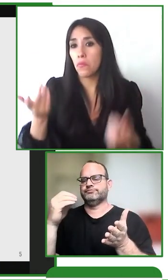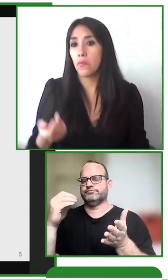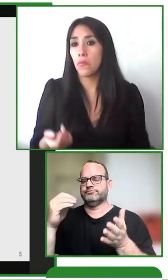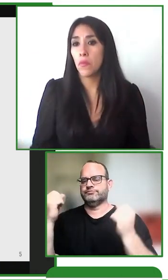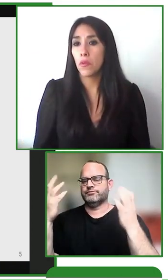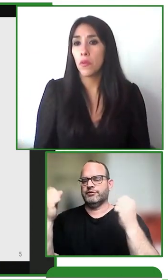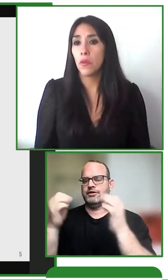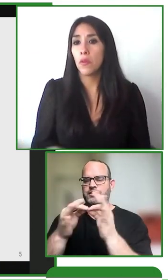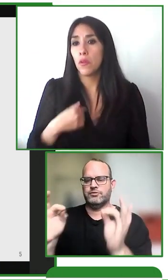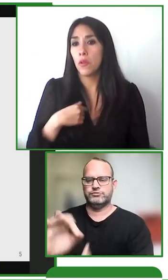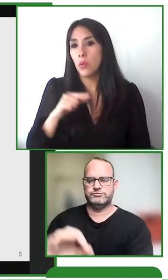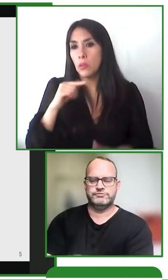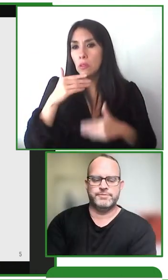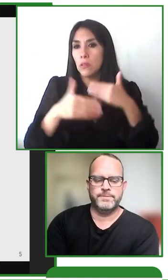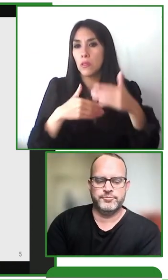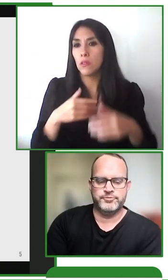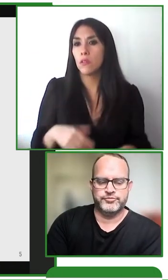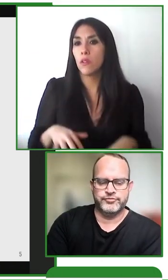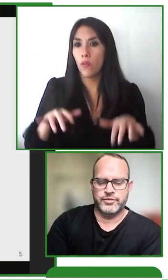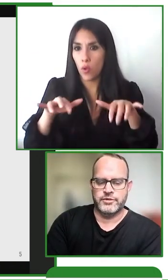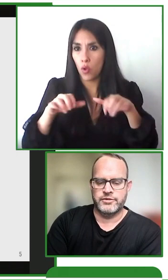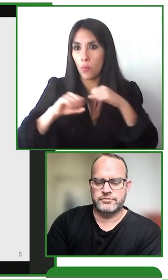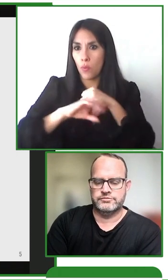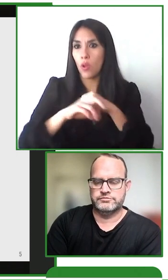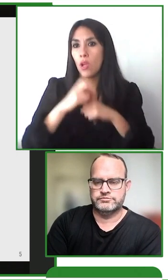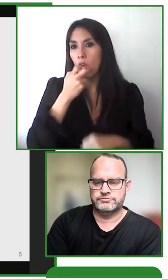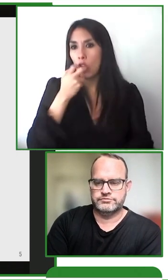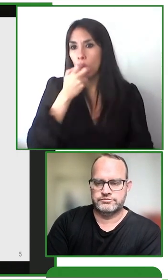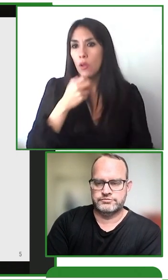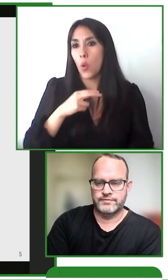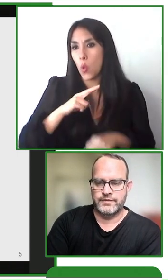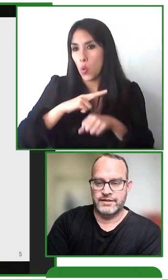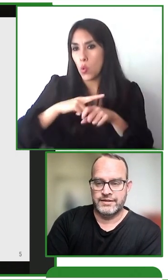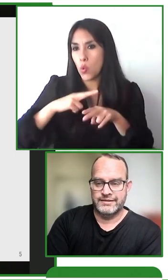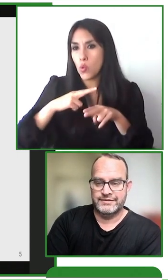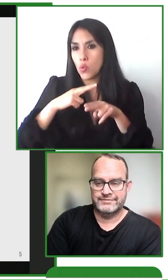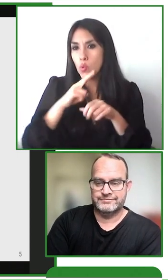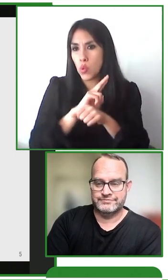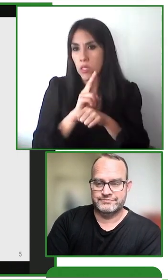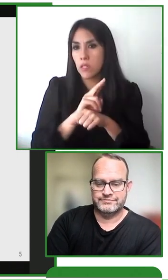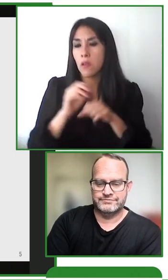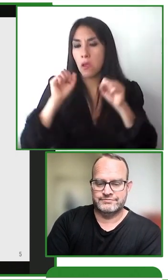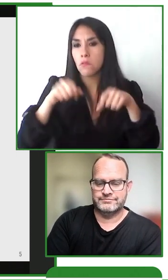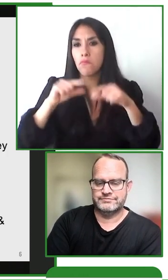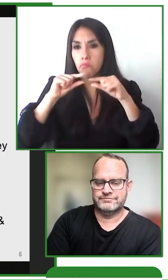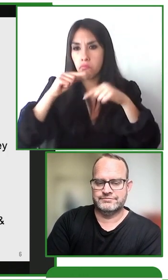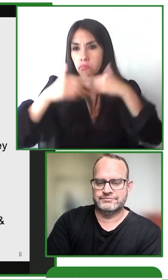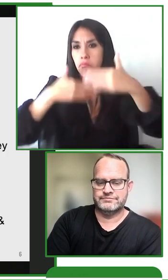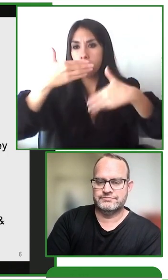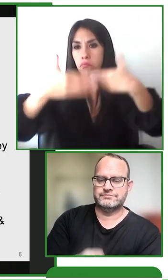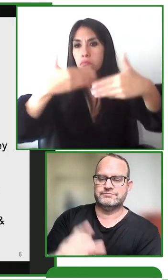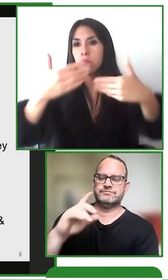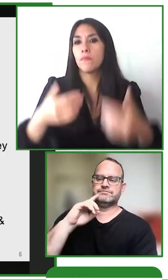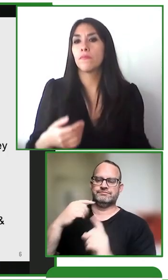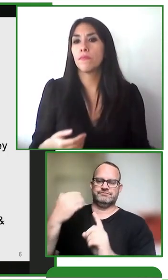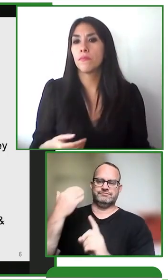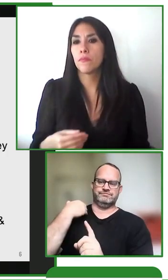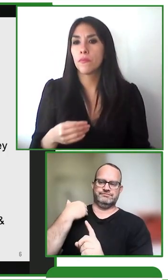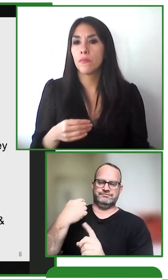puedan seguir creciendo y contribuir con historias y puedan aumentar la tasa de alfabetismo en este